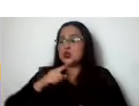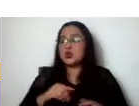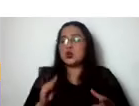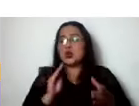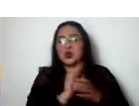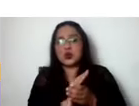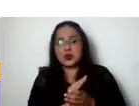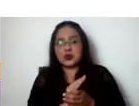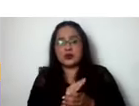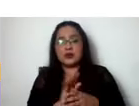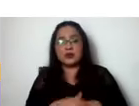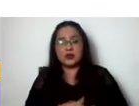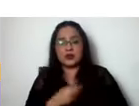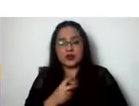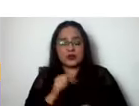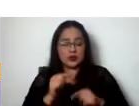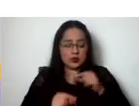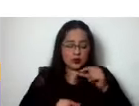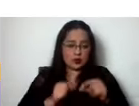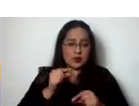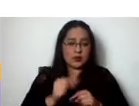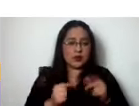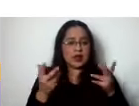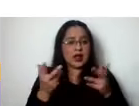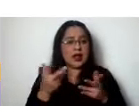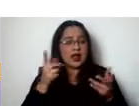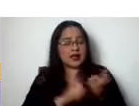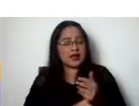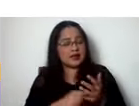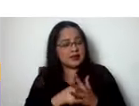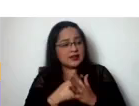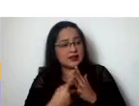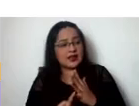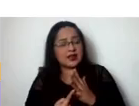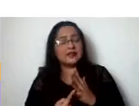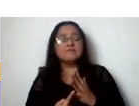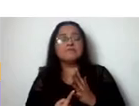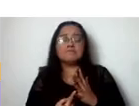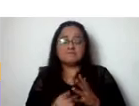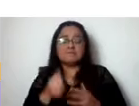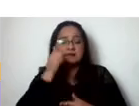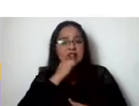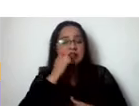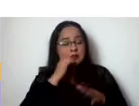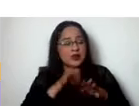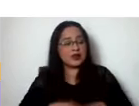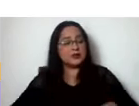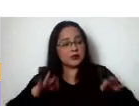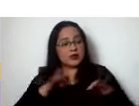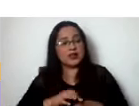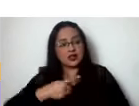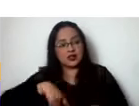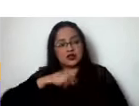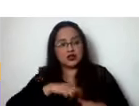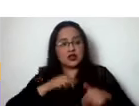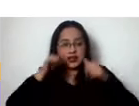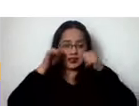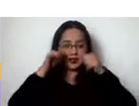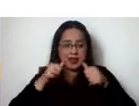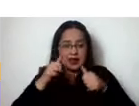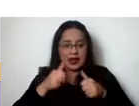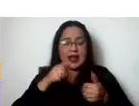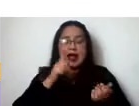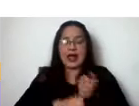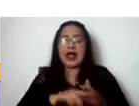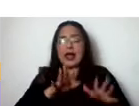y conforme lo vayamos articulando desde todas las disciplinas, siempre tener en cuenta que hay ese punto ciego, ¿no? Porque si no, luego es